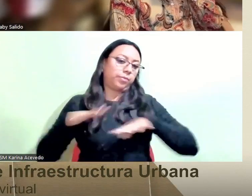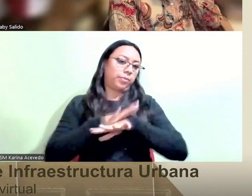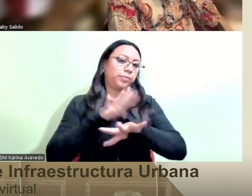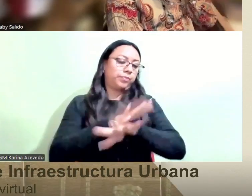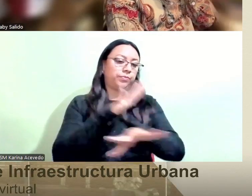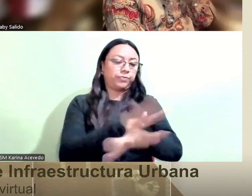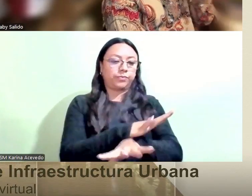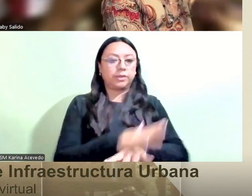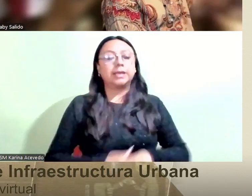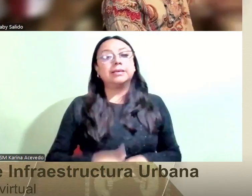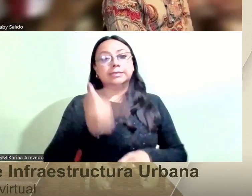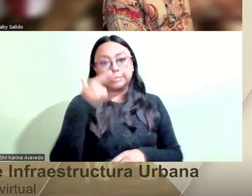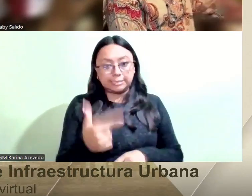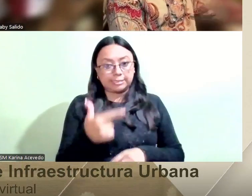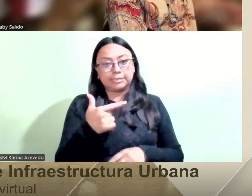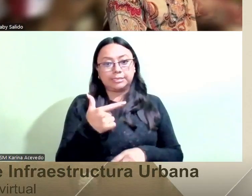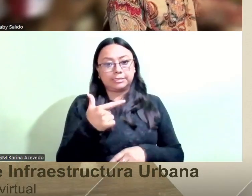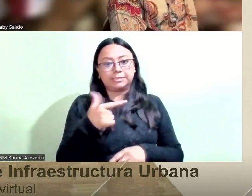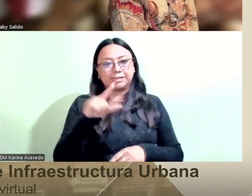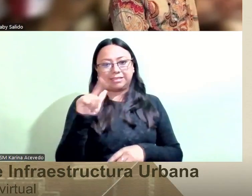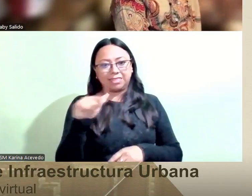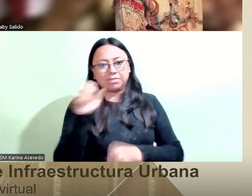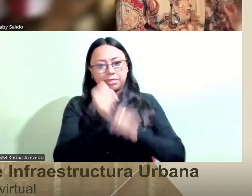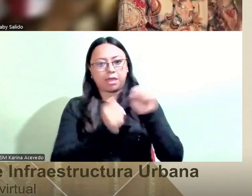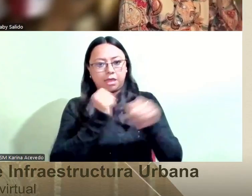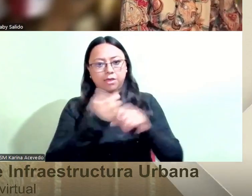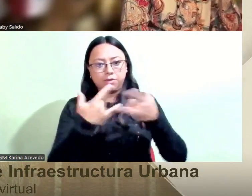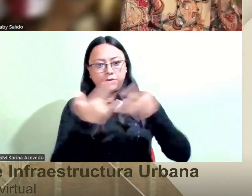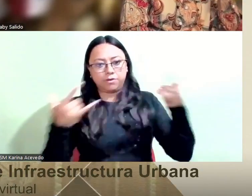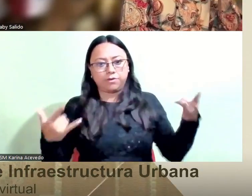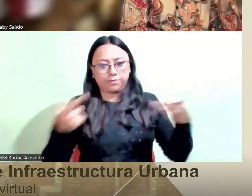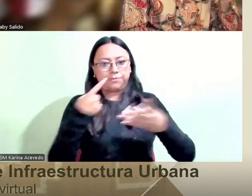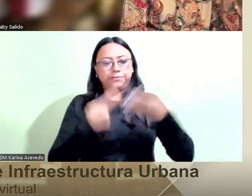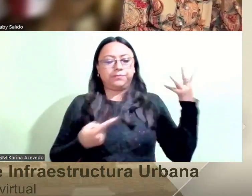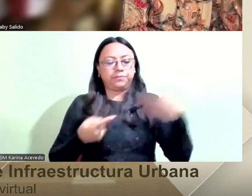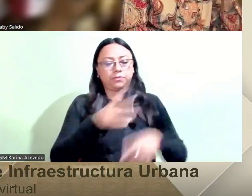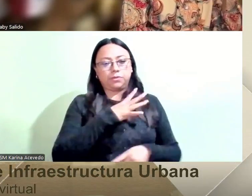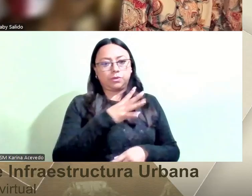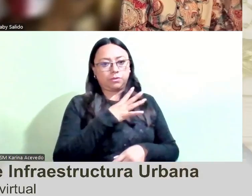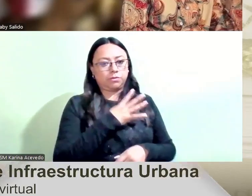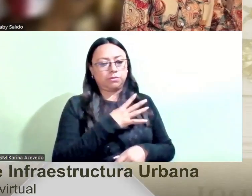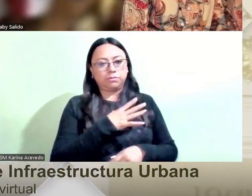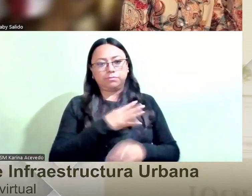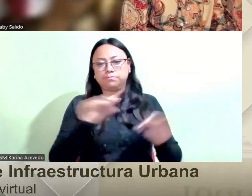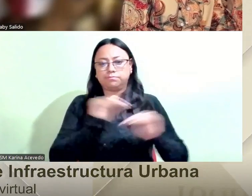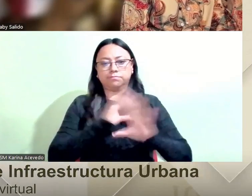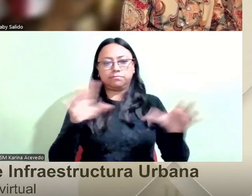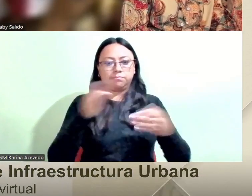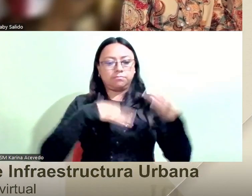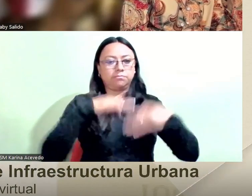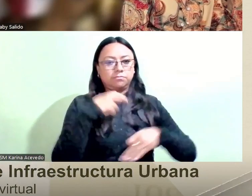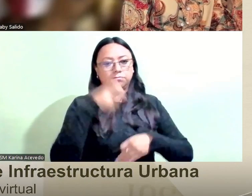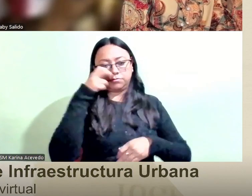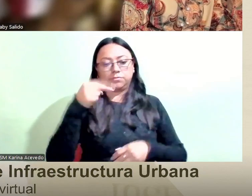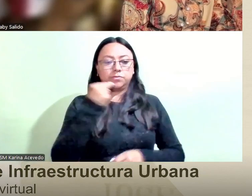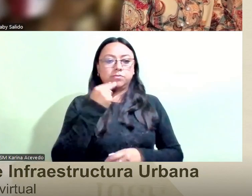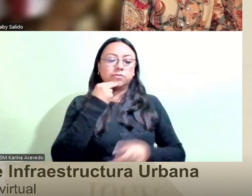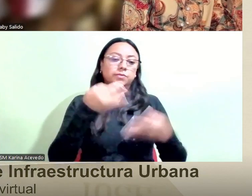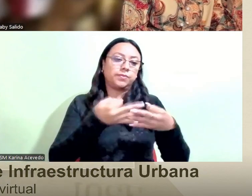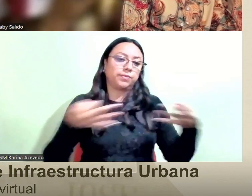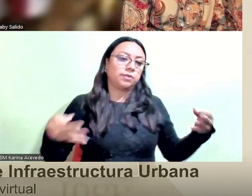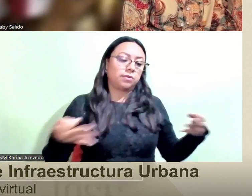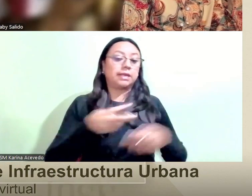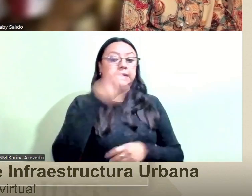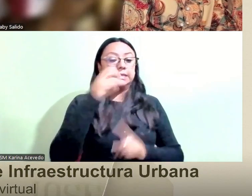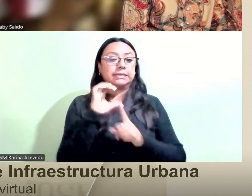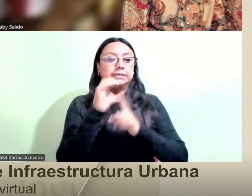historia en un área de usos heterogéneos, lo que implica la existencia evidentemente de mezclas de uso de suelo. Se ha señalado que esta dictaminadora